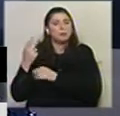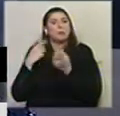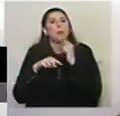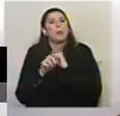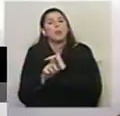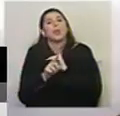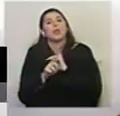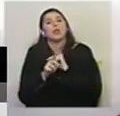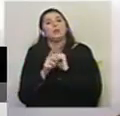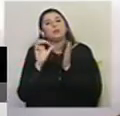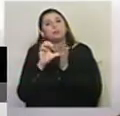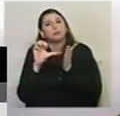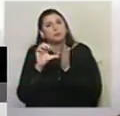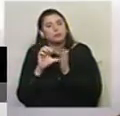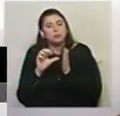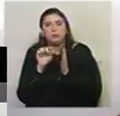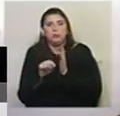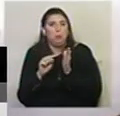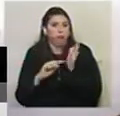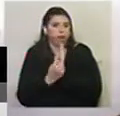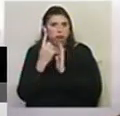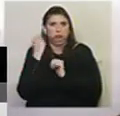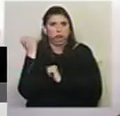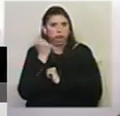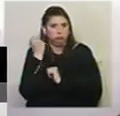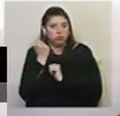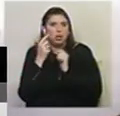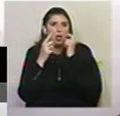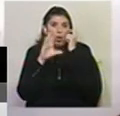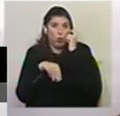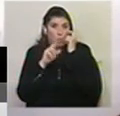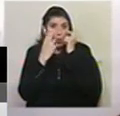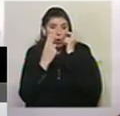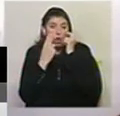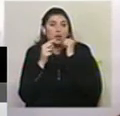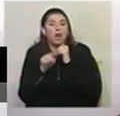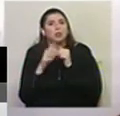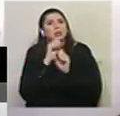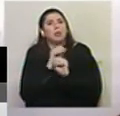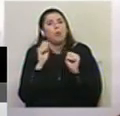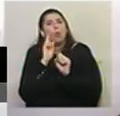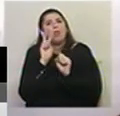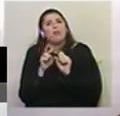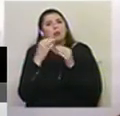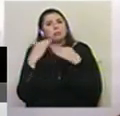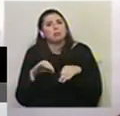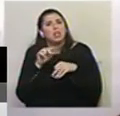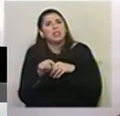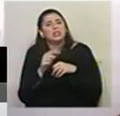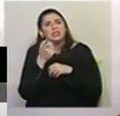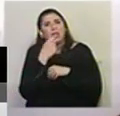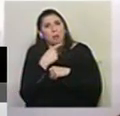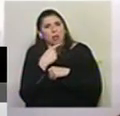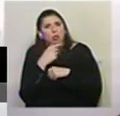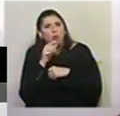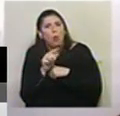tiempo, como es un sistema centralizado para todo el país, a pesar de que el país es chico, se puede ver que efectivamente ese medicamento tuvo muy